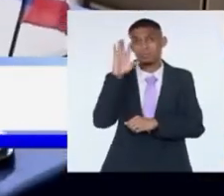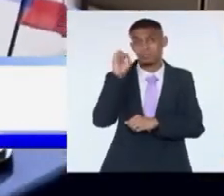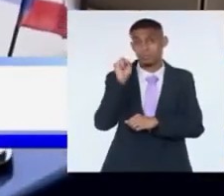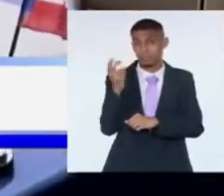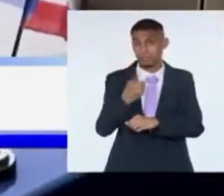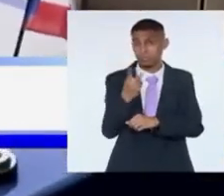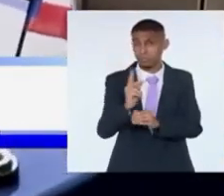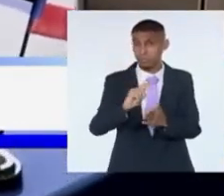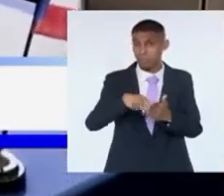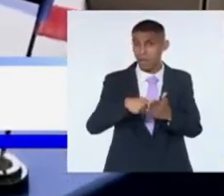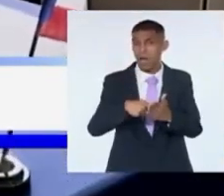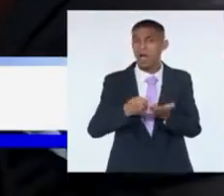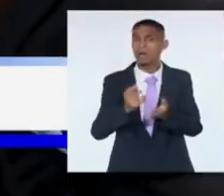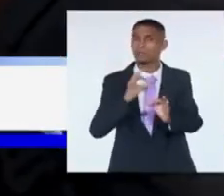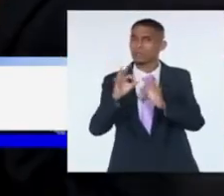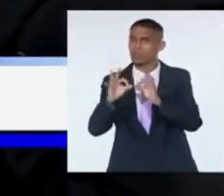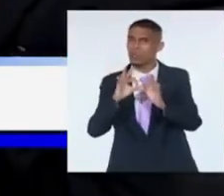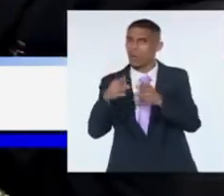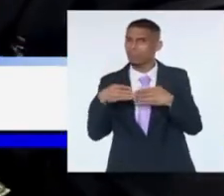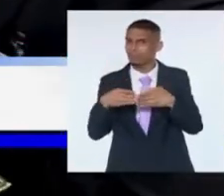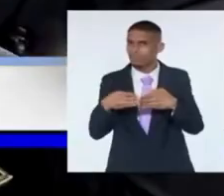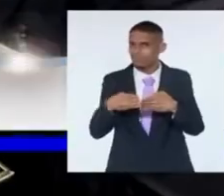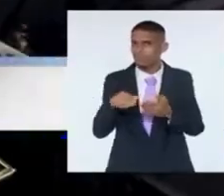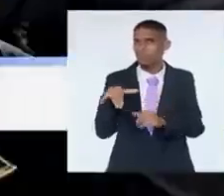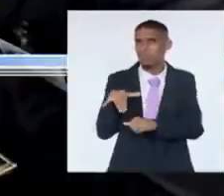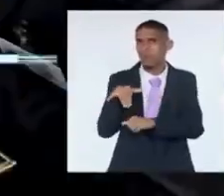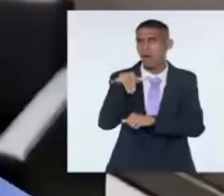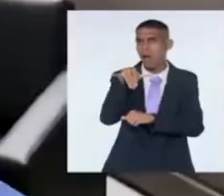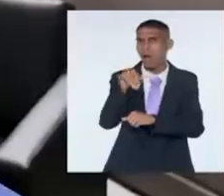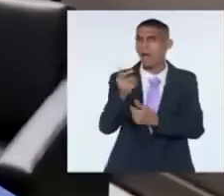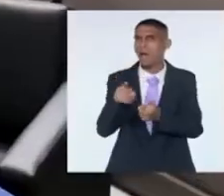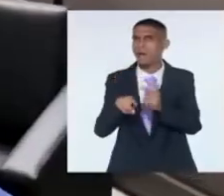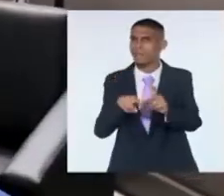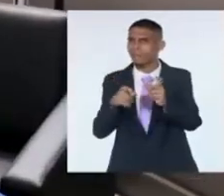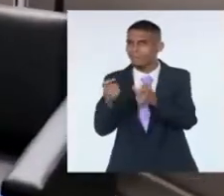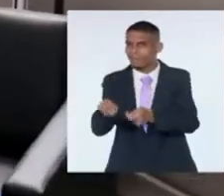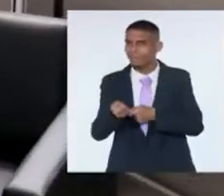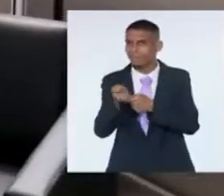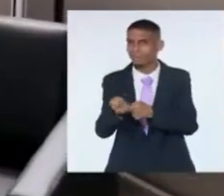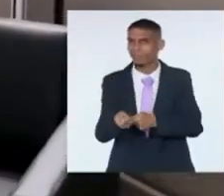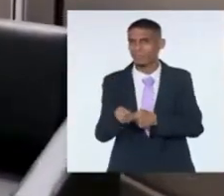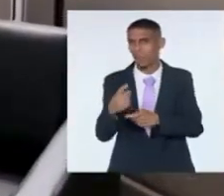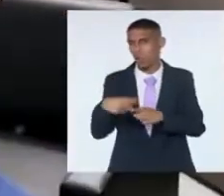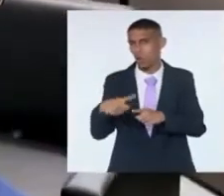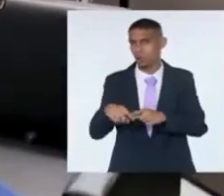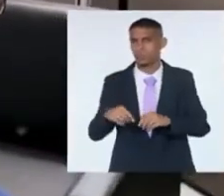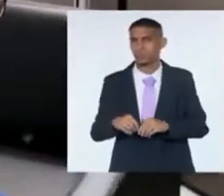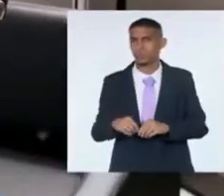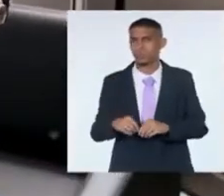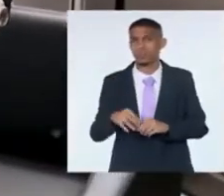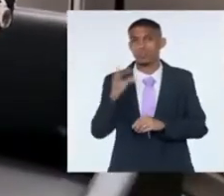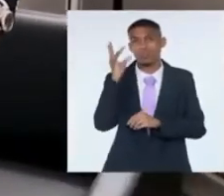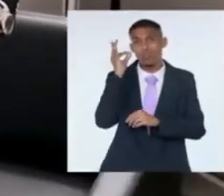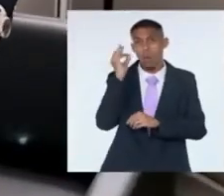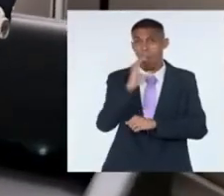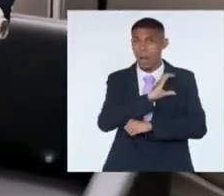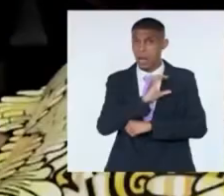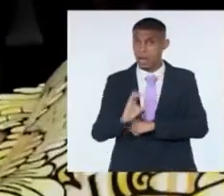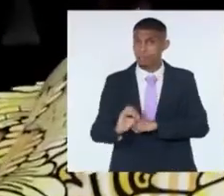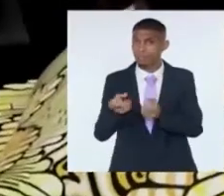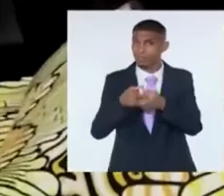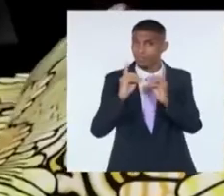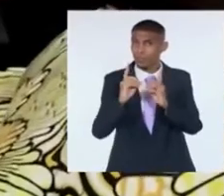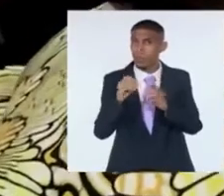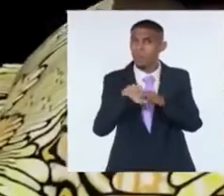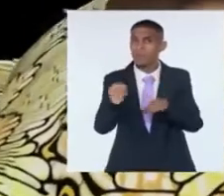temas de seguridad asuntos portuarios aeronáuticos y agrícolas con dichos estados La diplomática Salvadoreña también se reunió con el